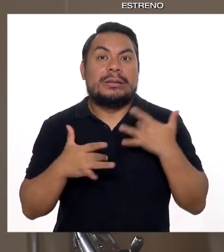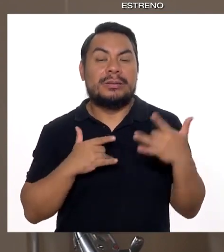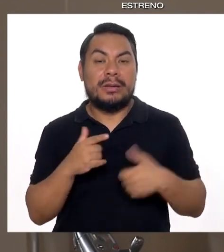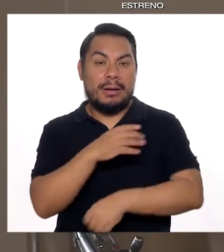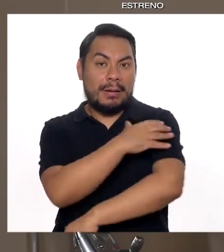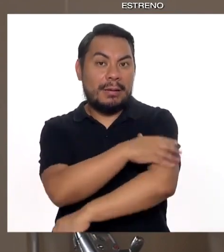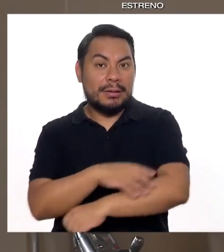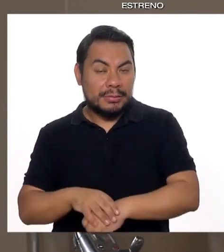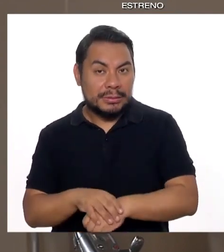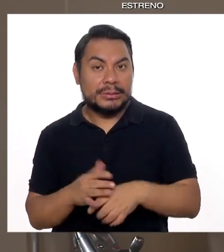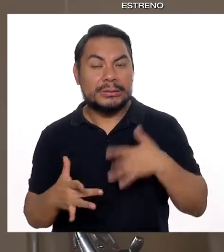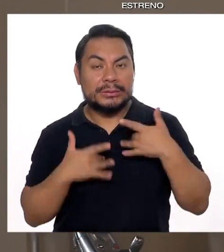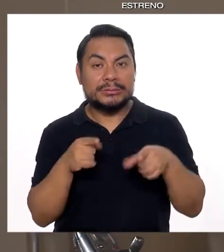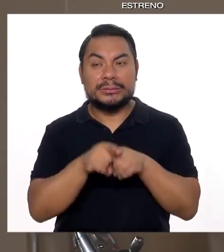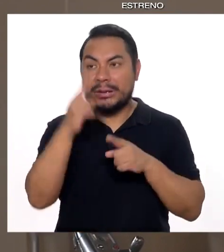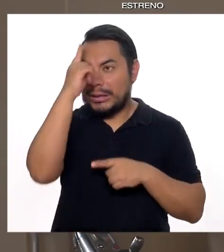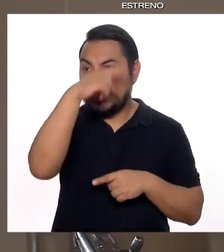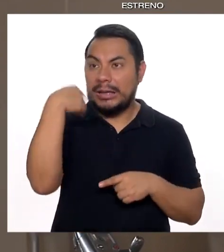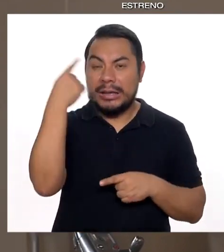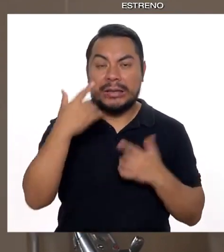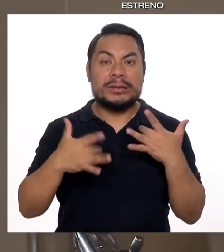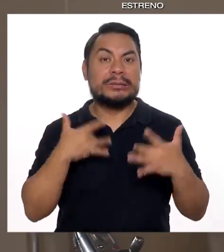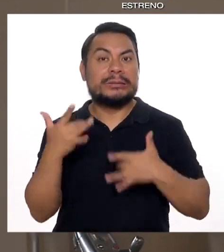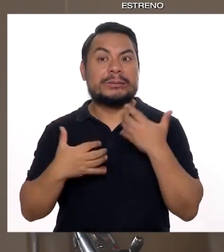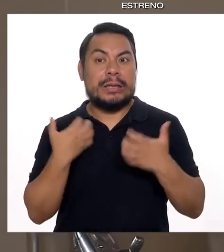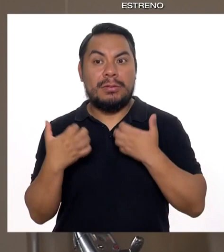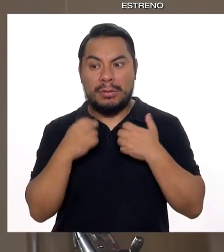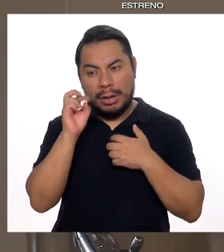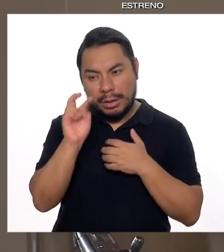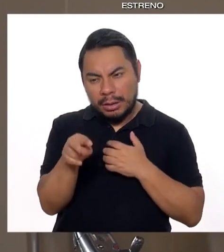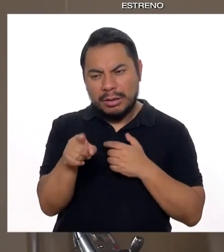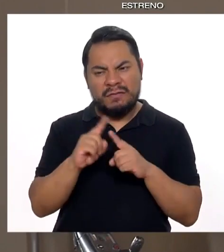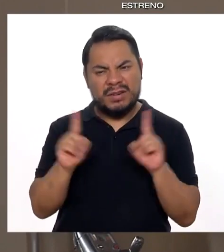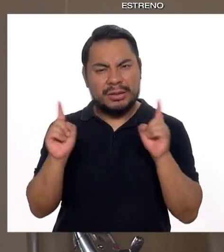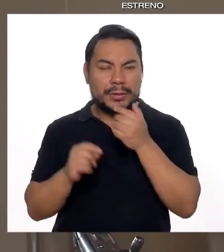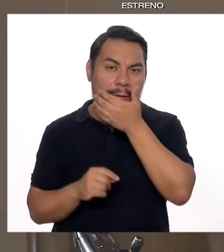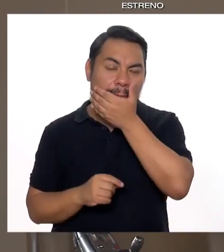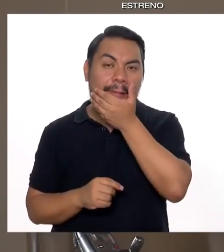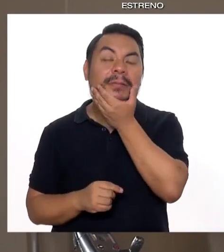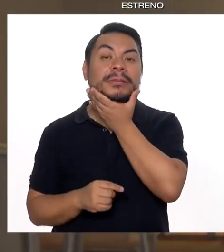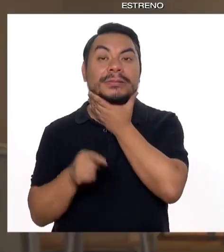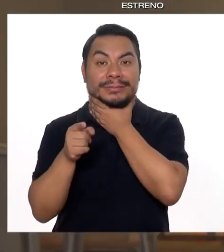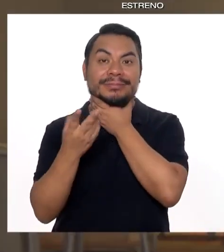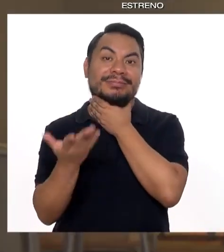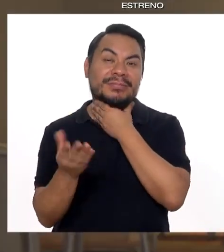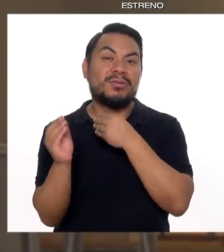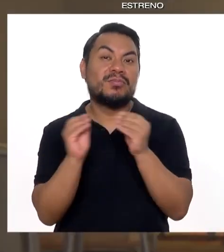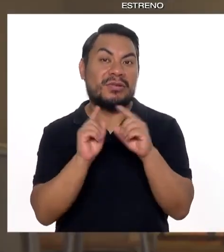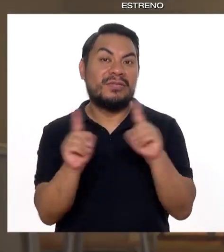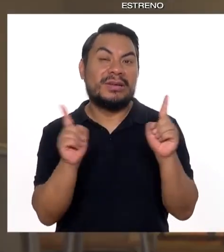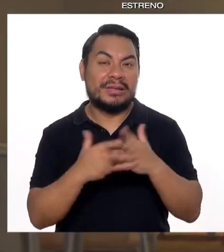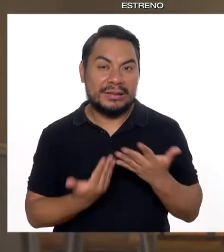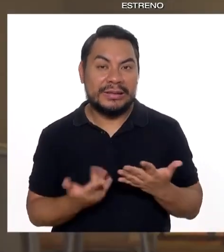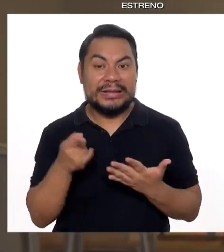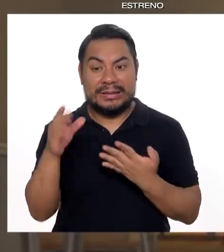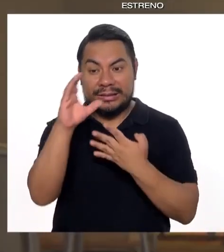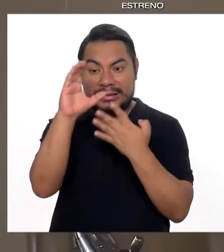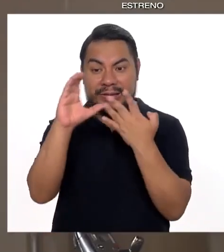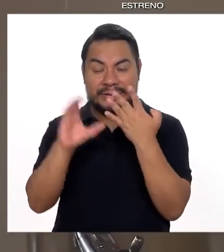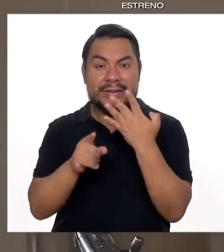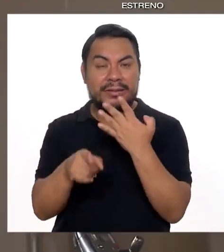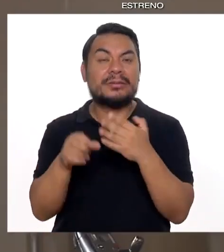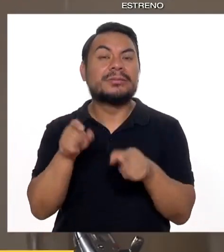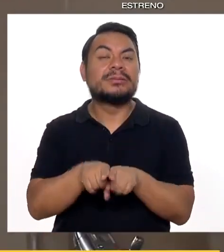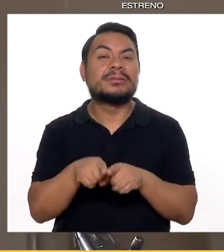en los bracitos y también se pueden dar en la carita. Hay niños que podemos ver que hacen como Ajá, de esta manera. Entonces, estas características